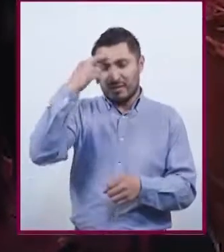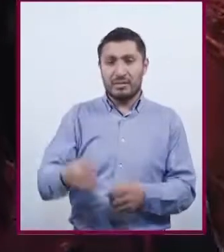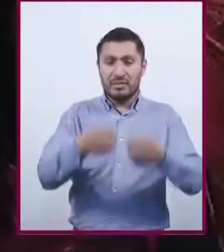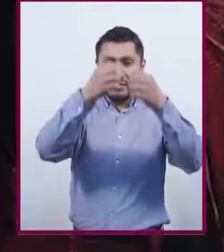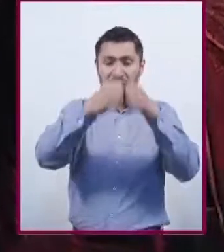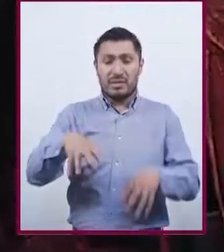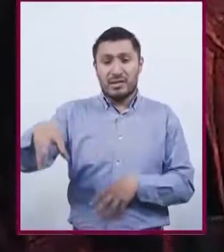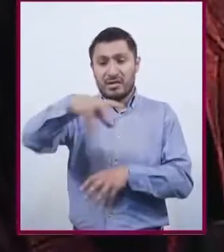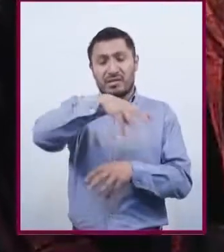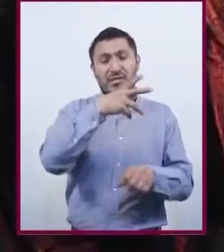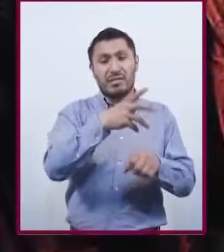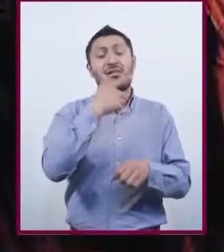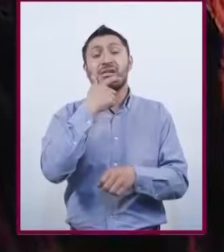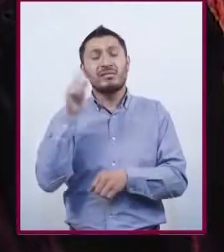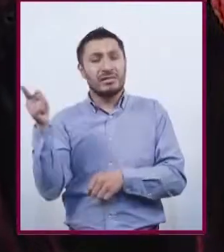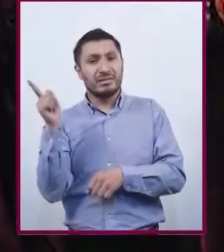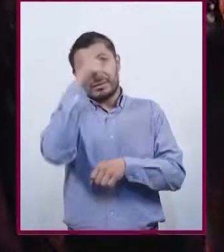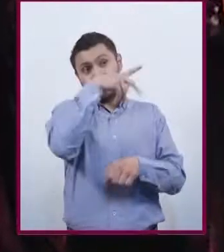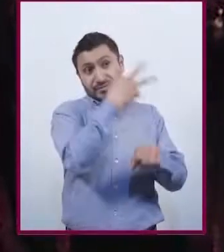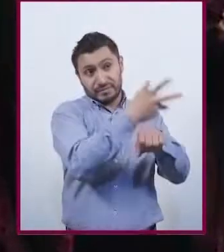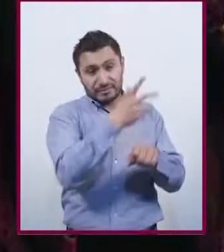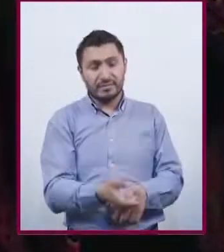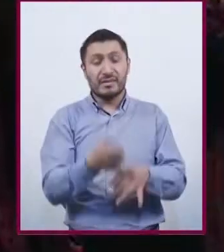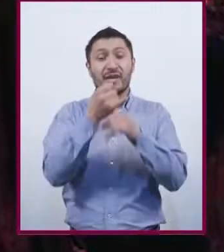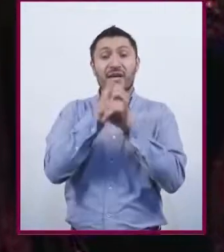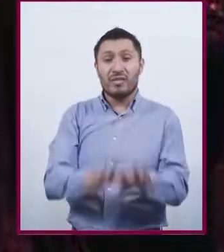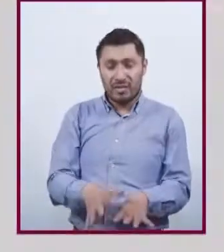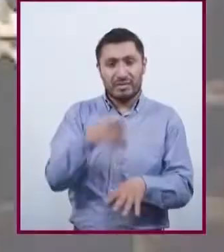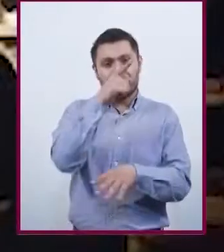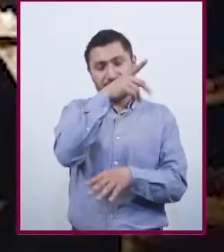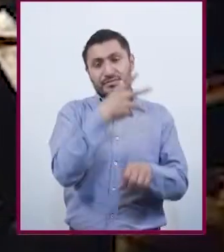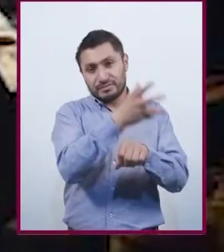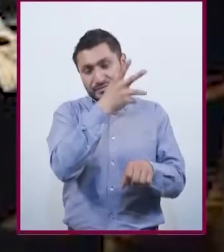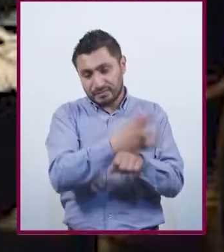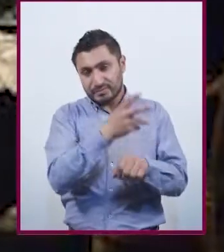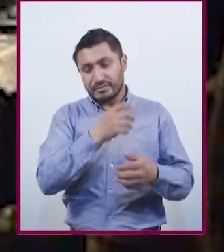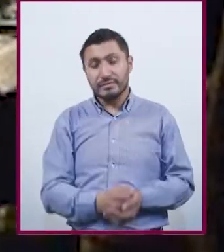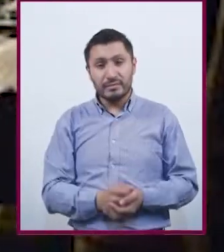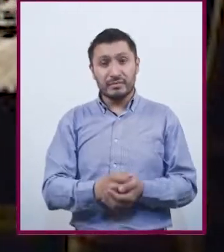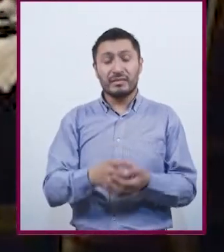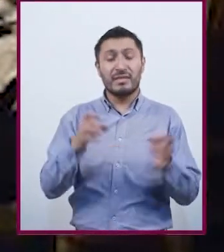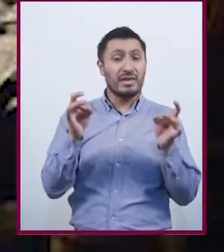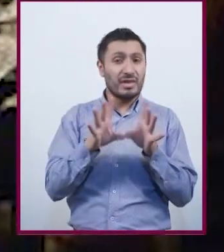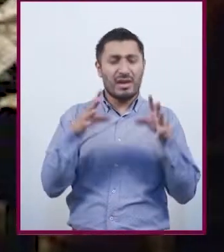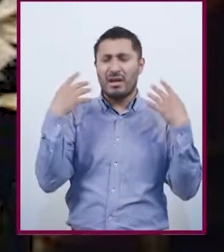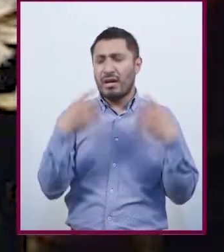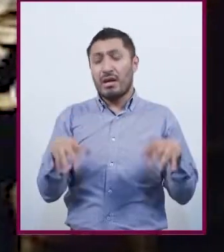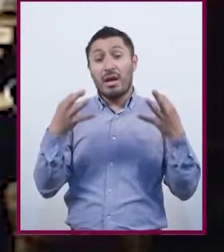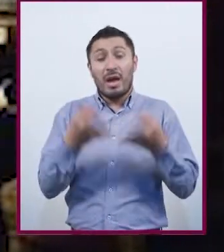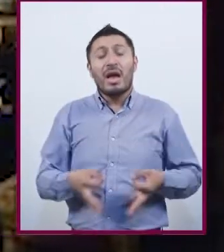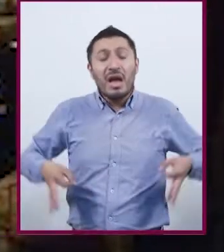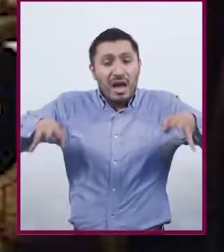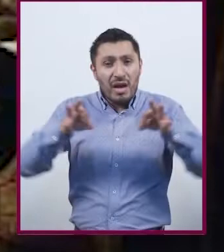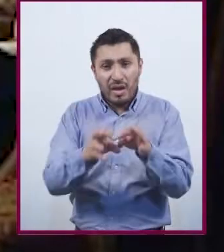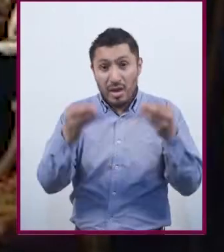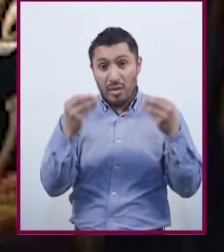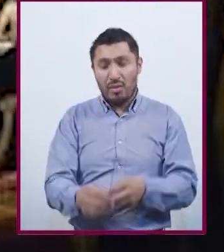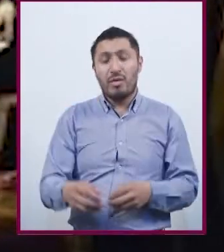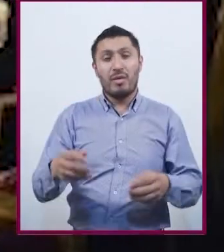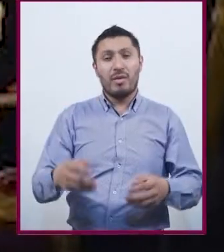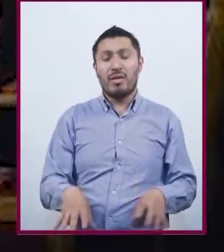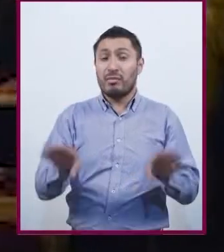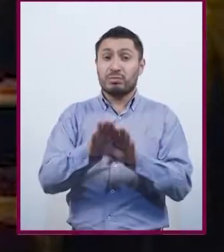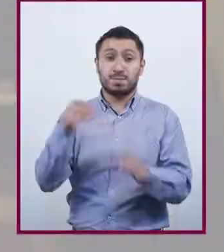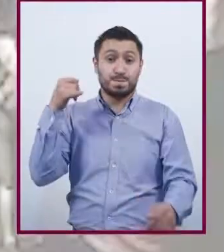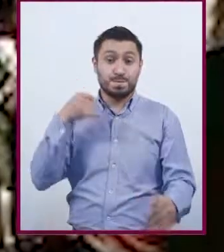por perder las colonias británicas en América, lo que dio pie a la independencia de Estados Unidos. Un acontecimiento bien relevante